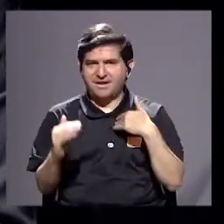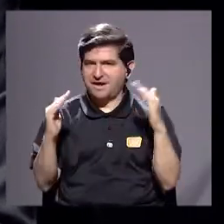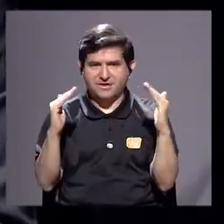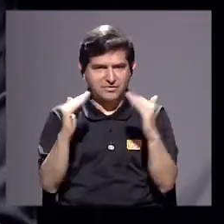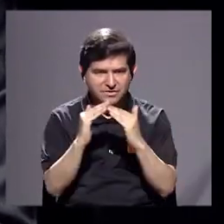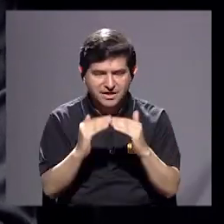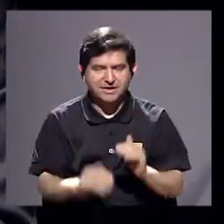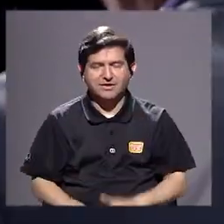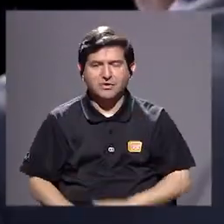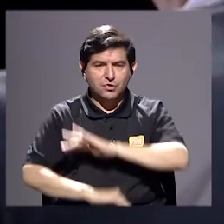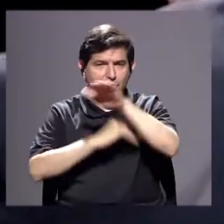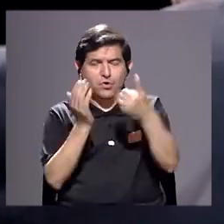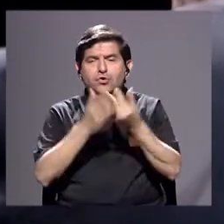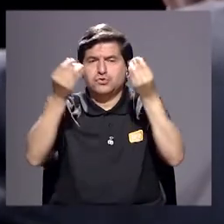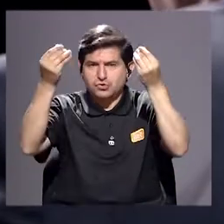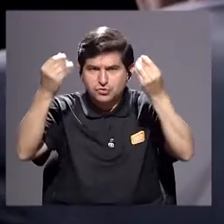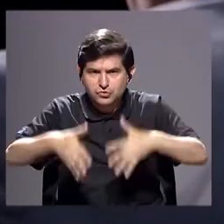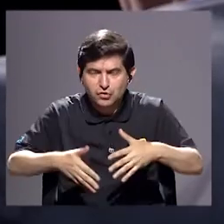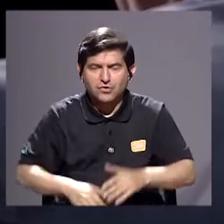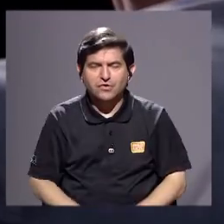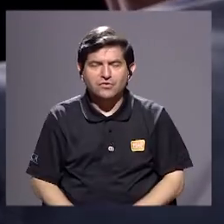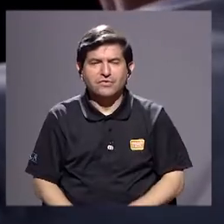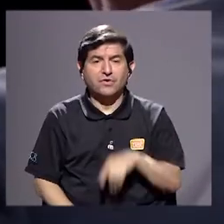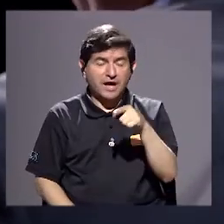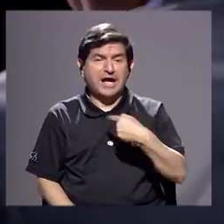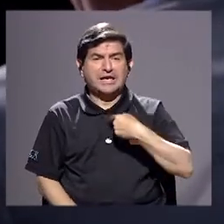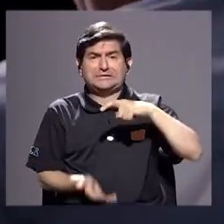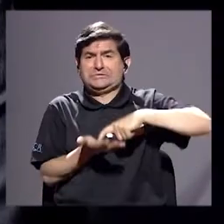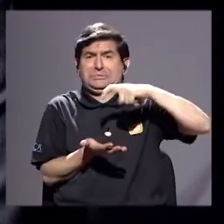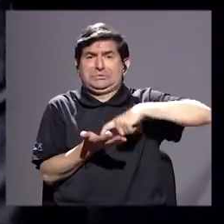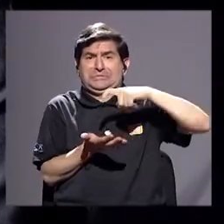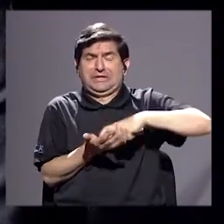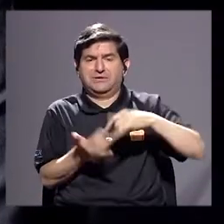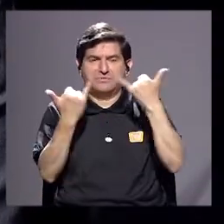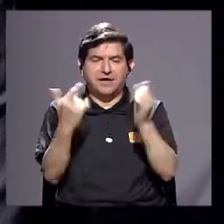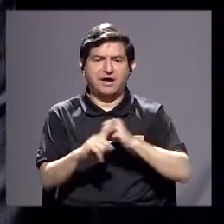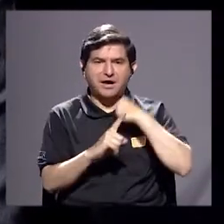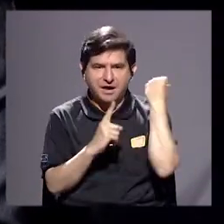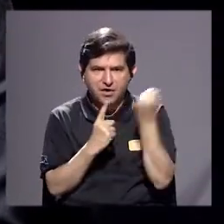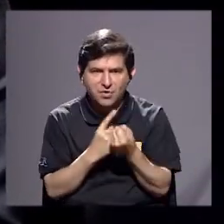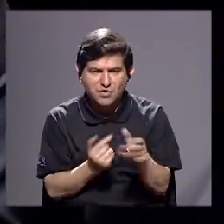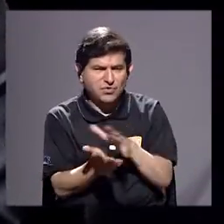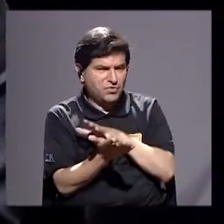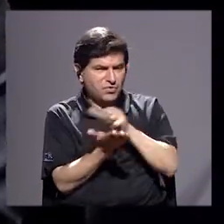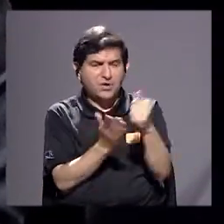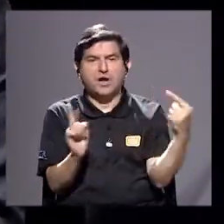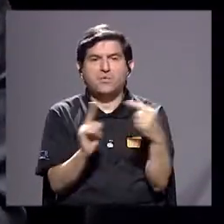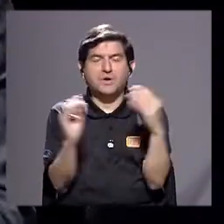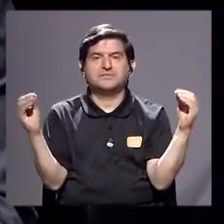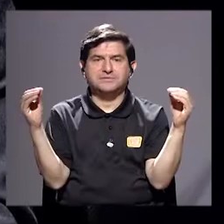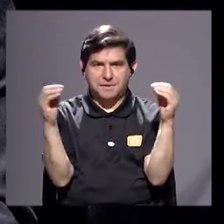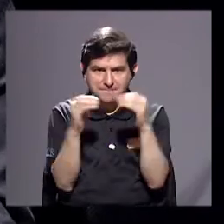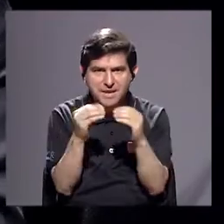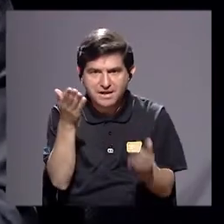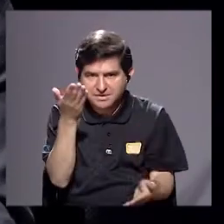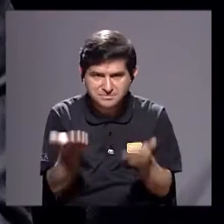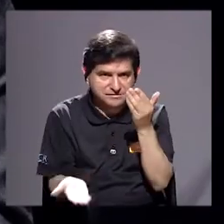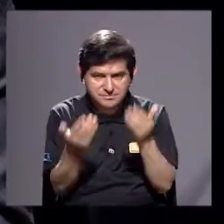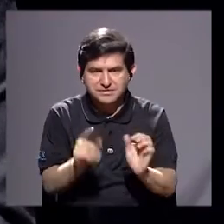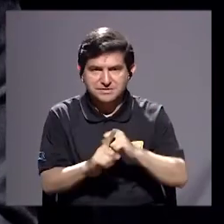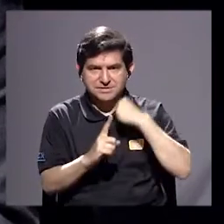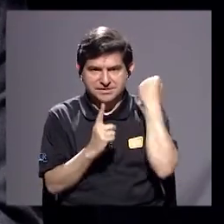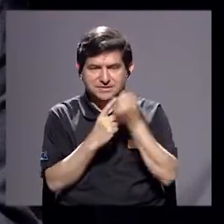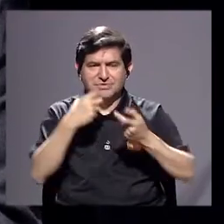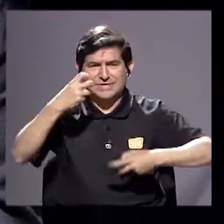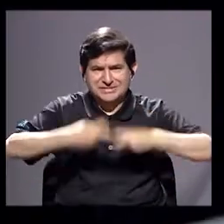absolutamente la ubicación que se posiblemente endeudado entonces ya quizá entré en una situación de desastre o hasta mayor podría tener una una situación